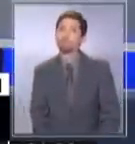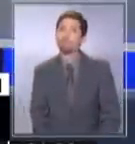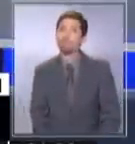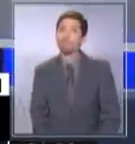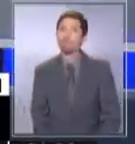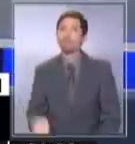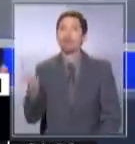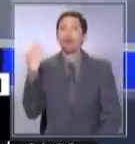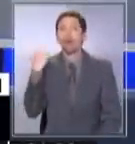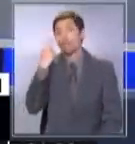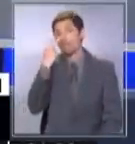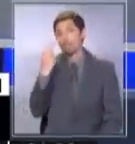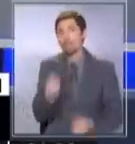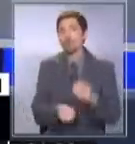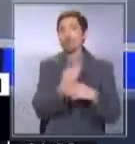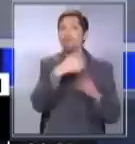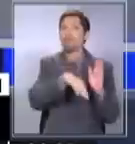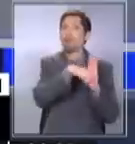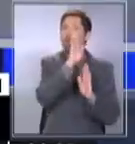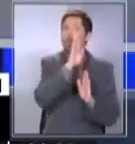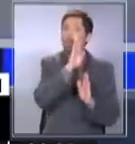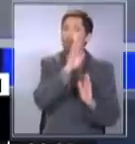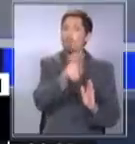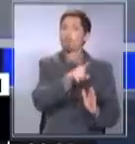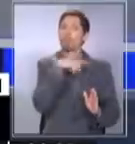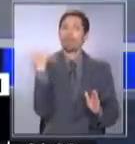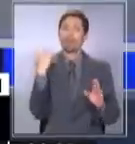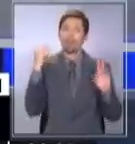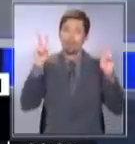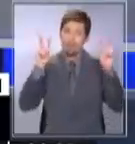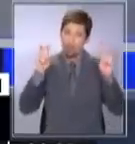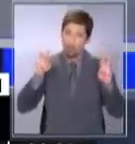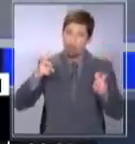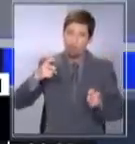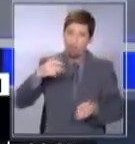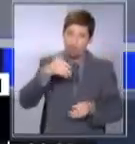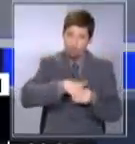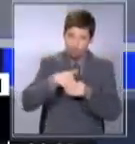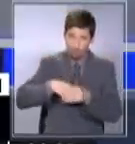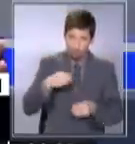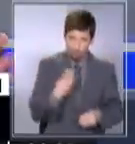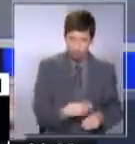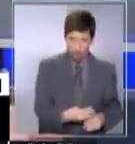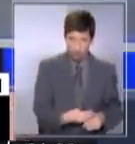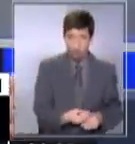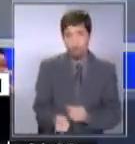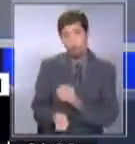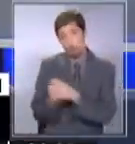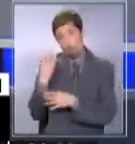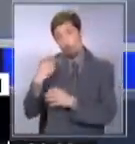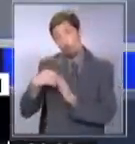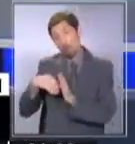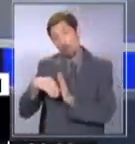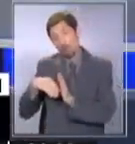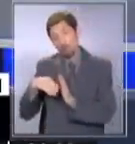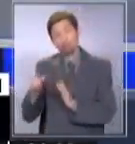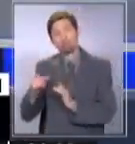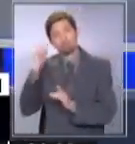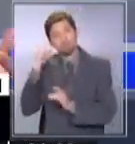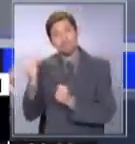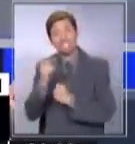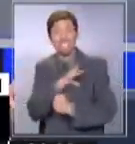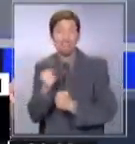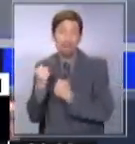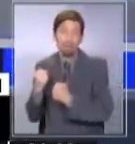a la nueva mayoría y una victoria de chile bamos las elecciones municipales en algo se puede traspasar esa